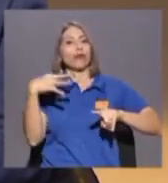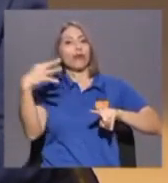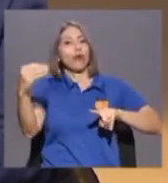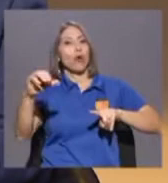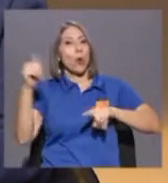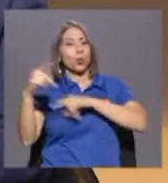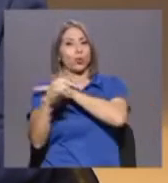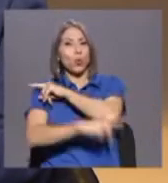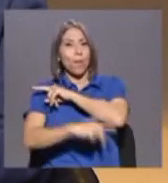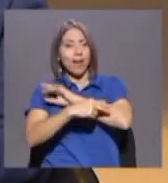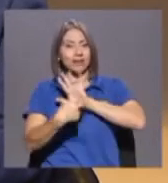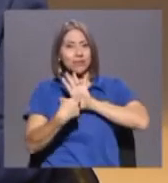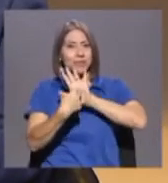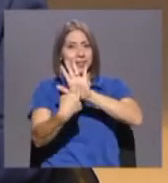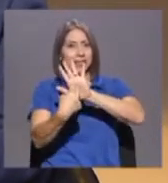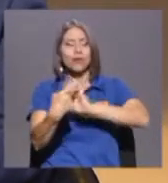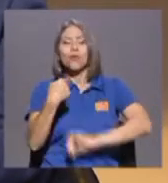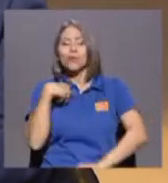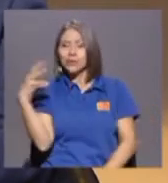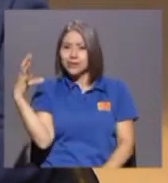se da cuenta de su grandeza,